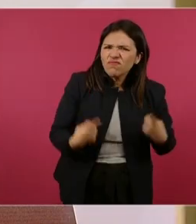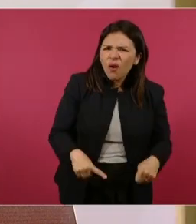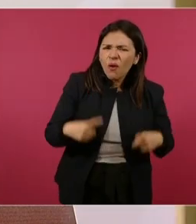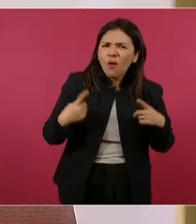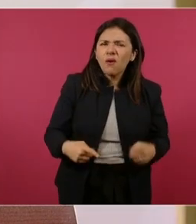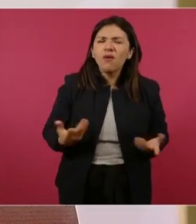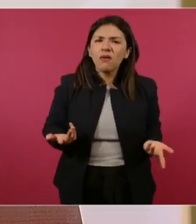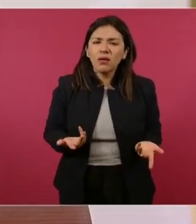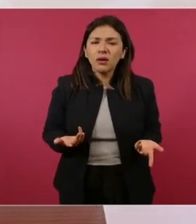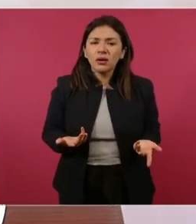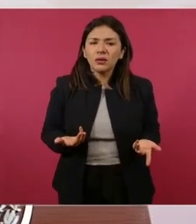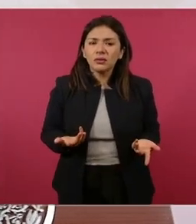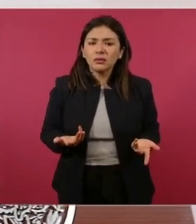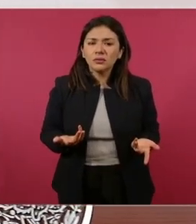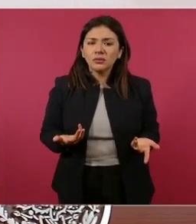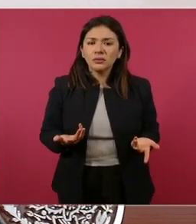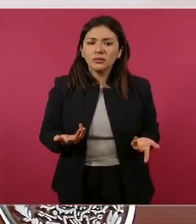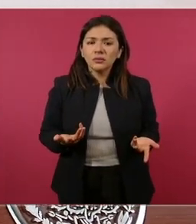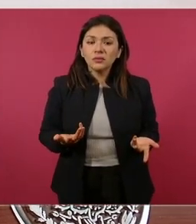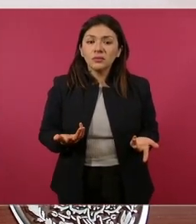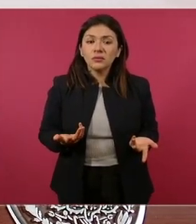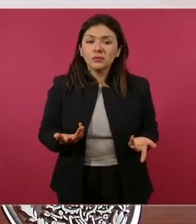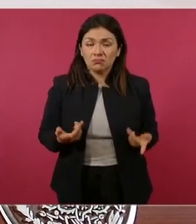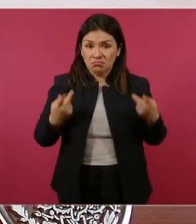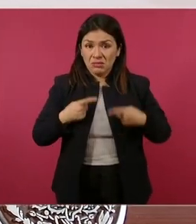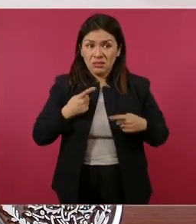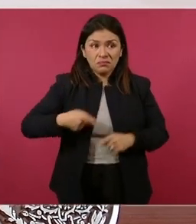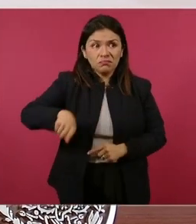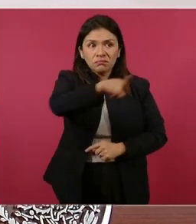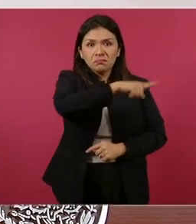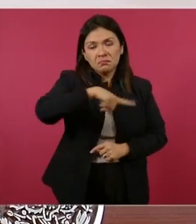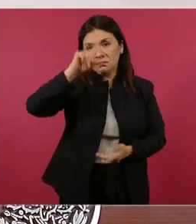cuánto sufrimiento para la gente.